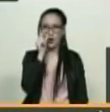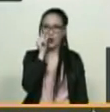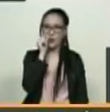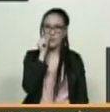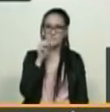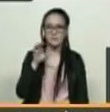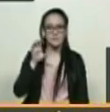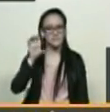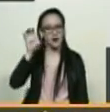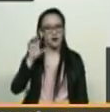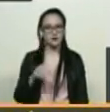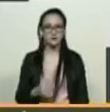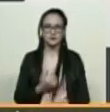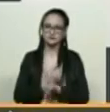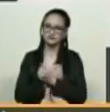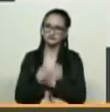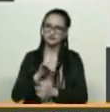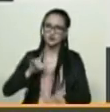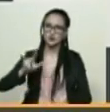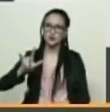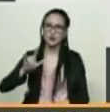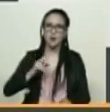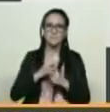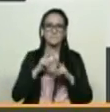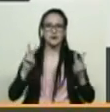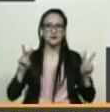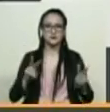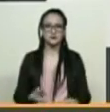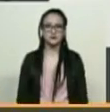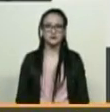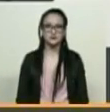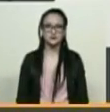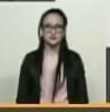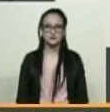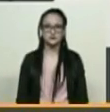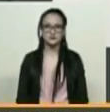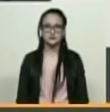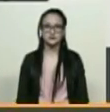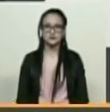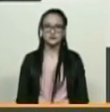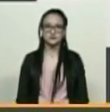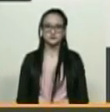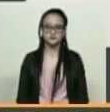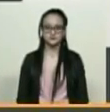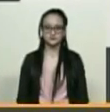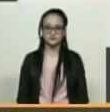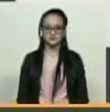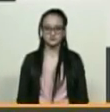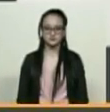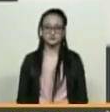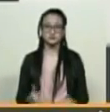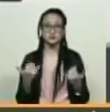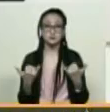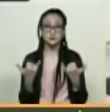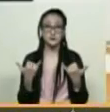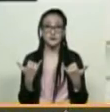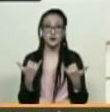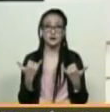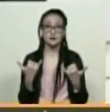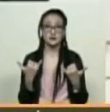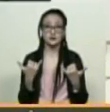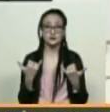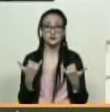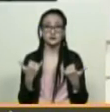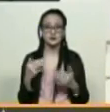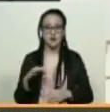buena que amamos la paz. Estamos aquí en un acto de ratificación del